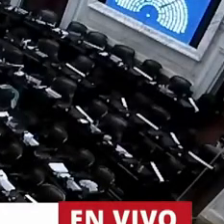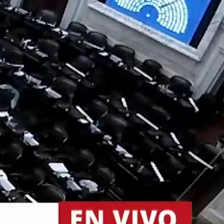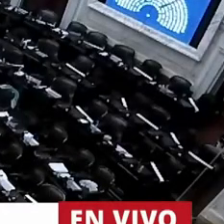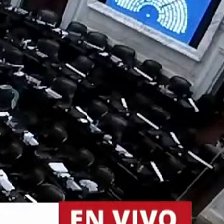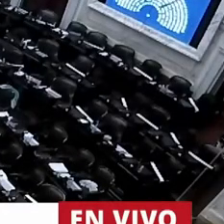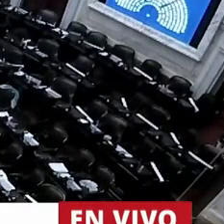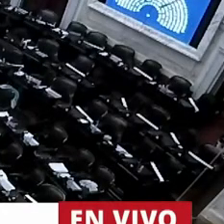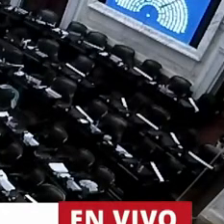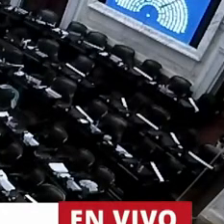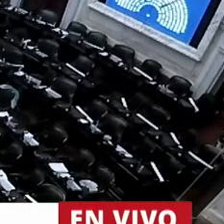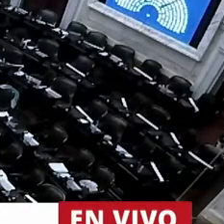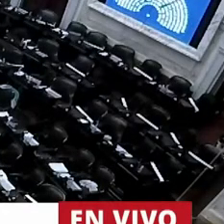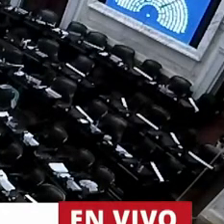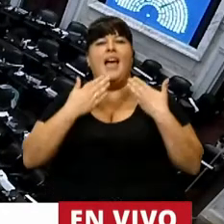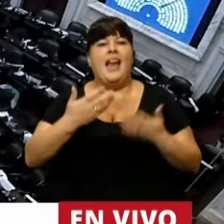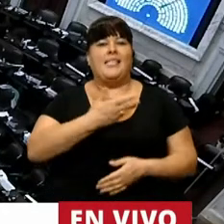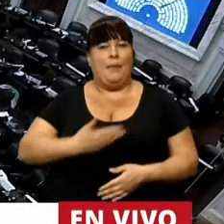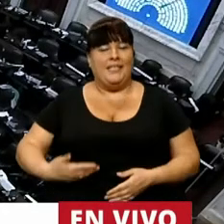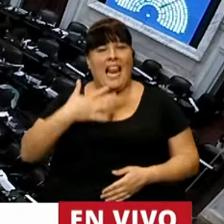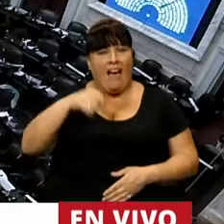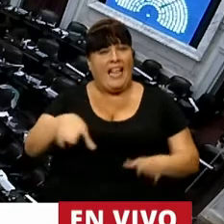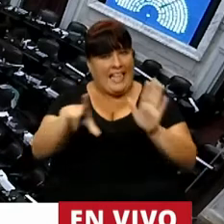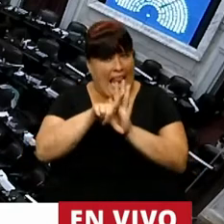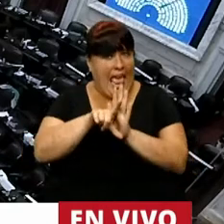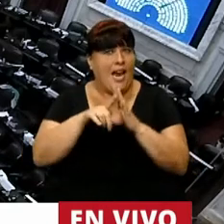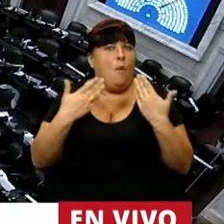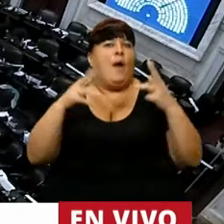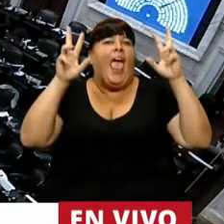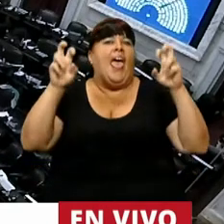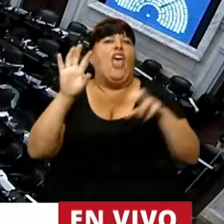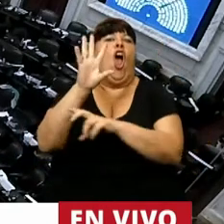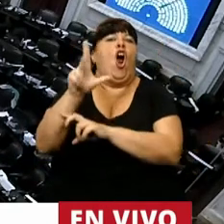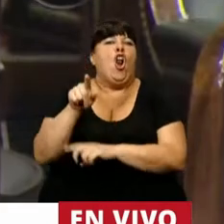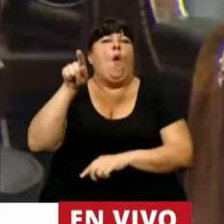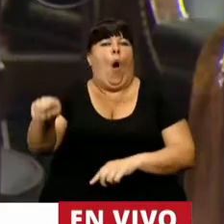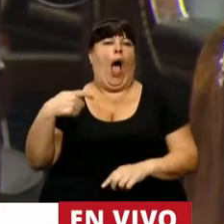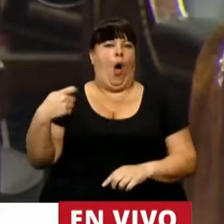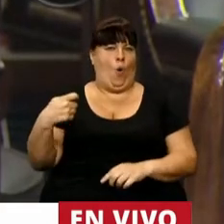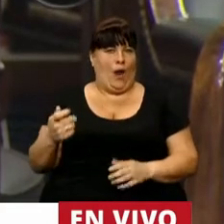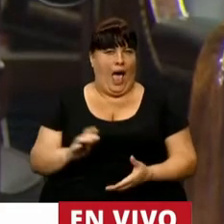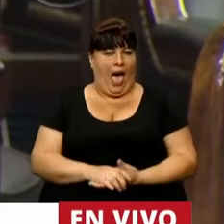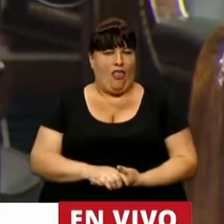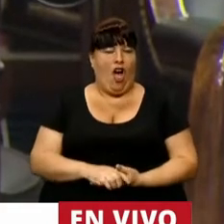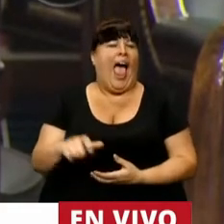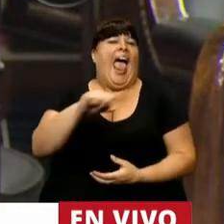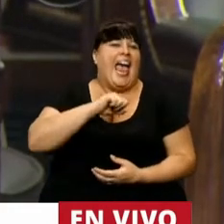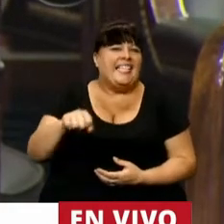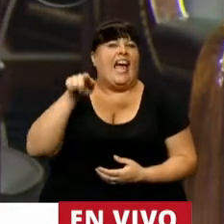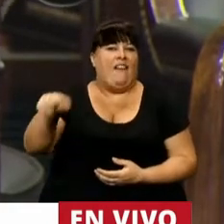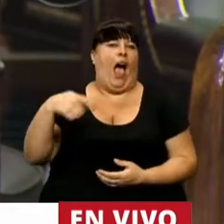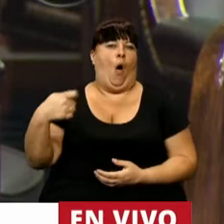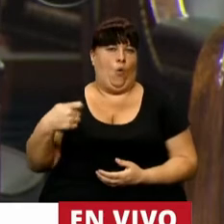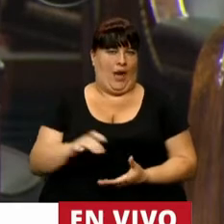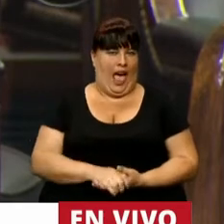Gracias, presidente. La verdad que esta ley bien podría llamarse el robo a los jubilados, la estafa a los